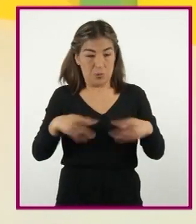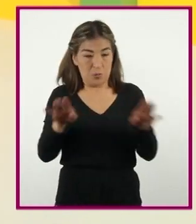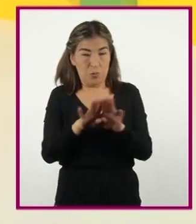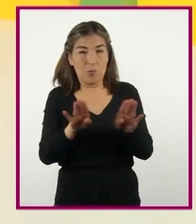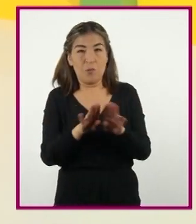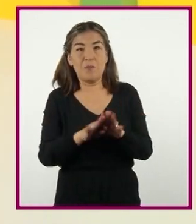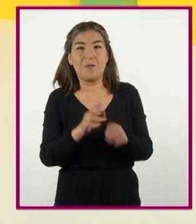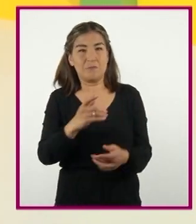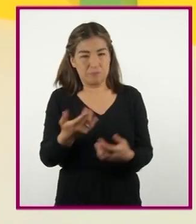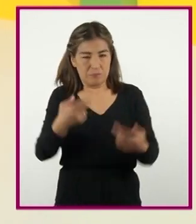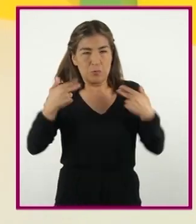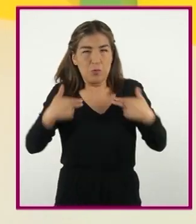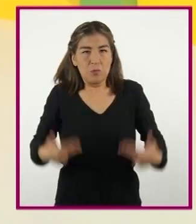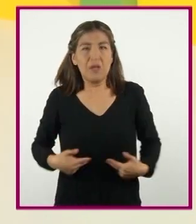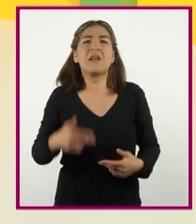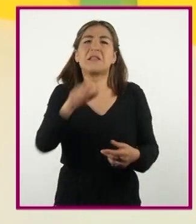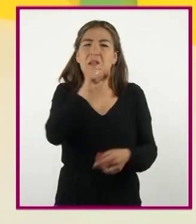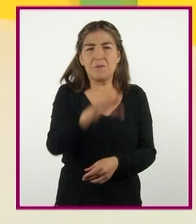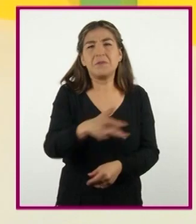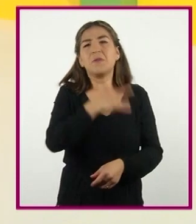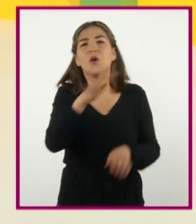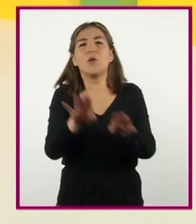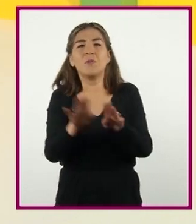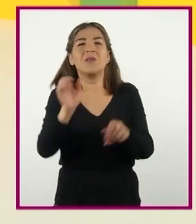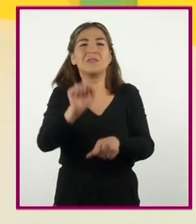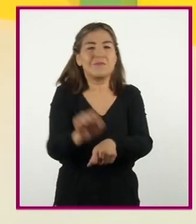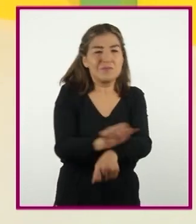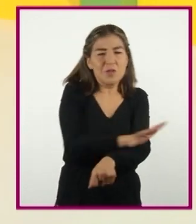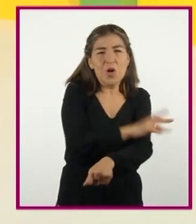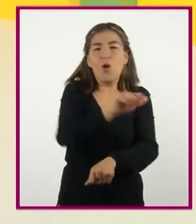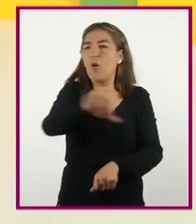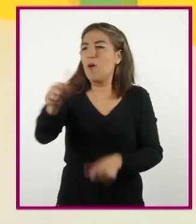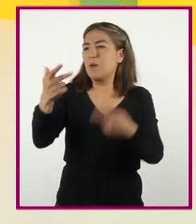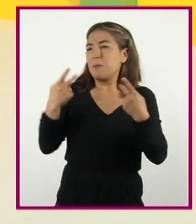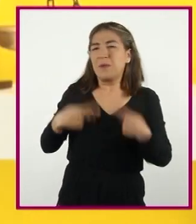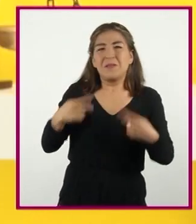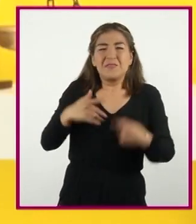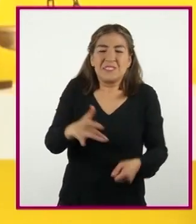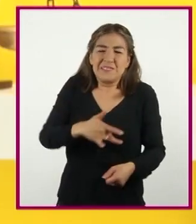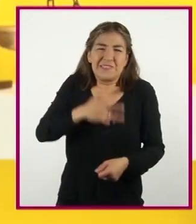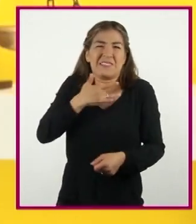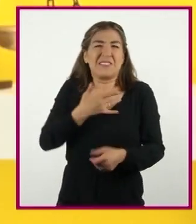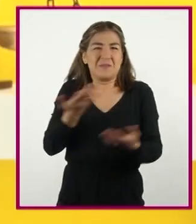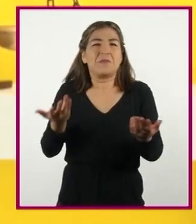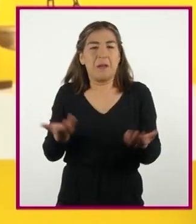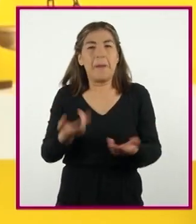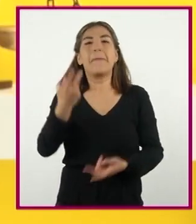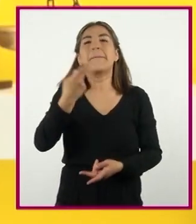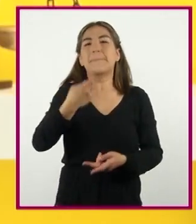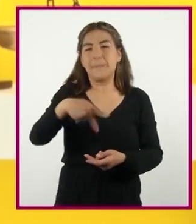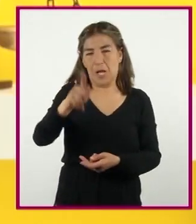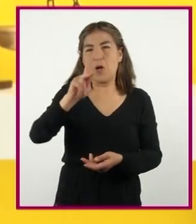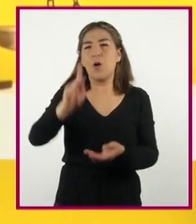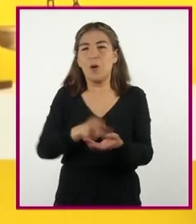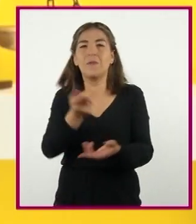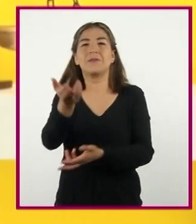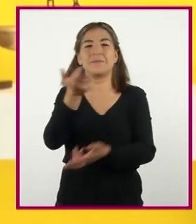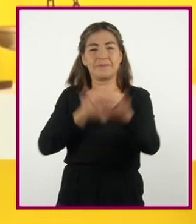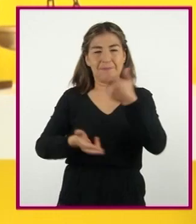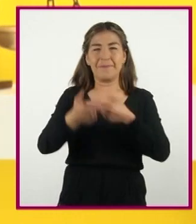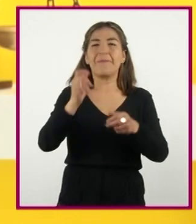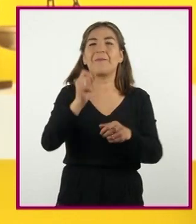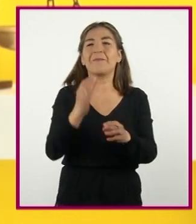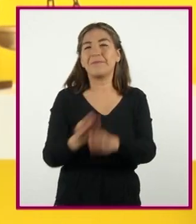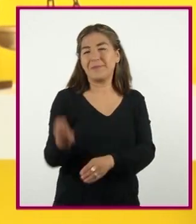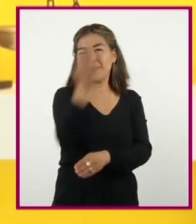humanos, podemos ser sensibles a las situaciones de otras personas. Pero volvamos al repaso de la